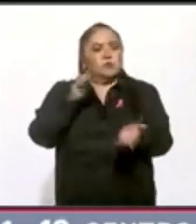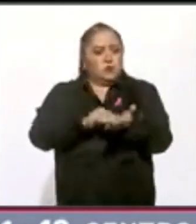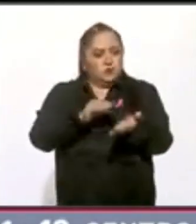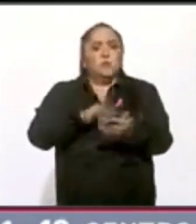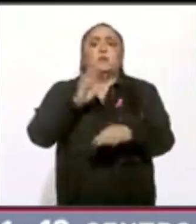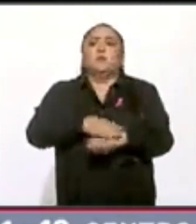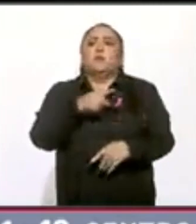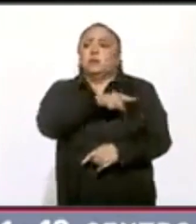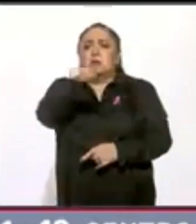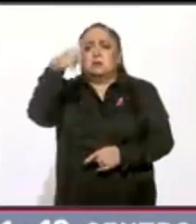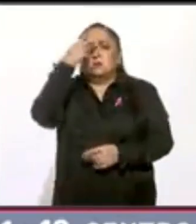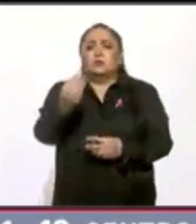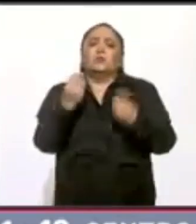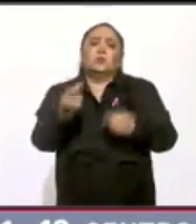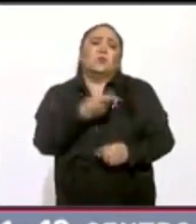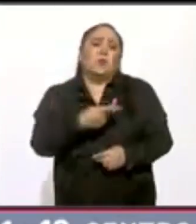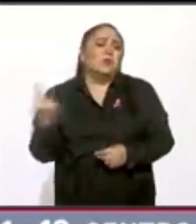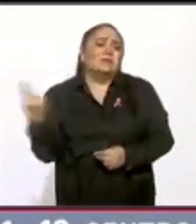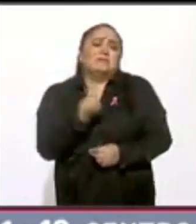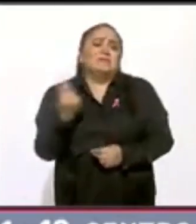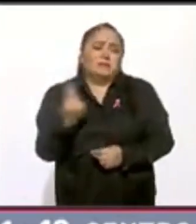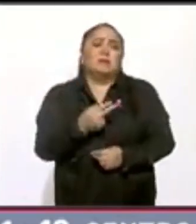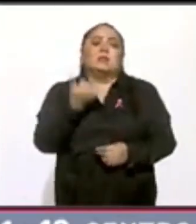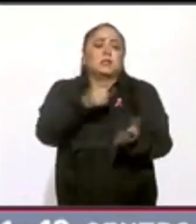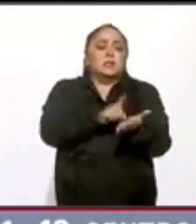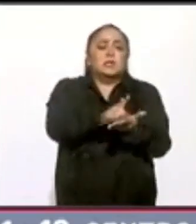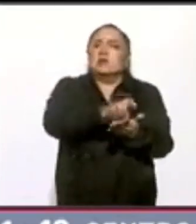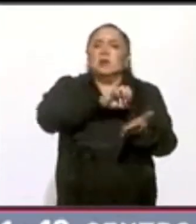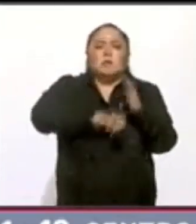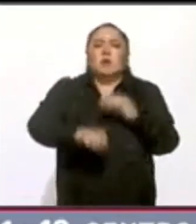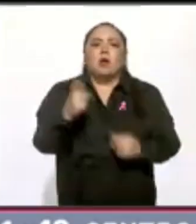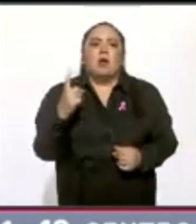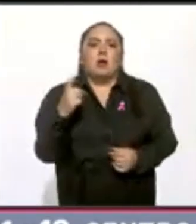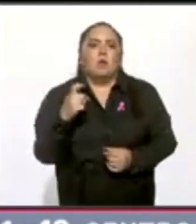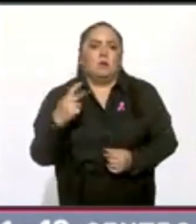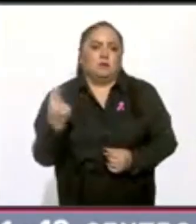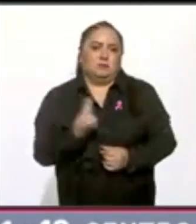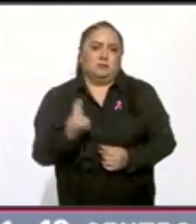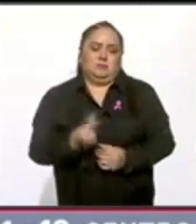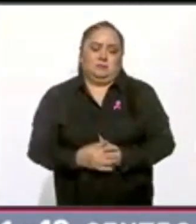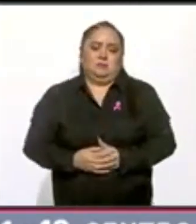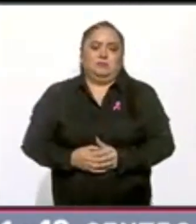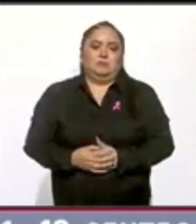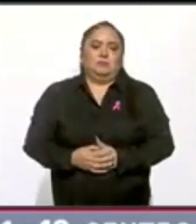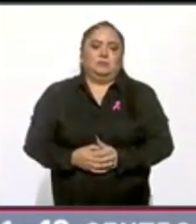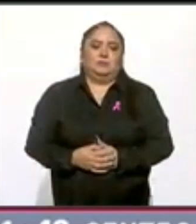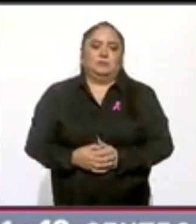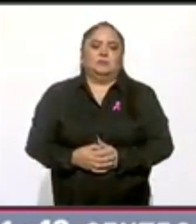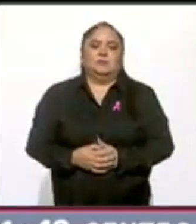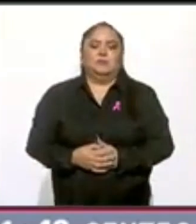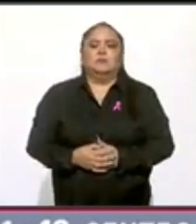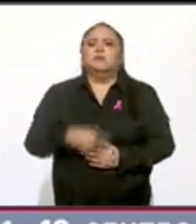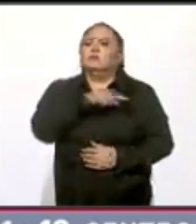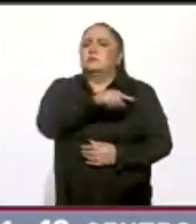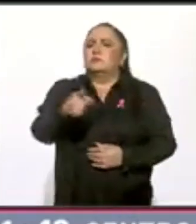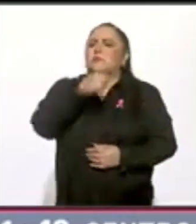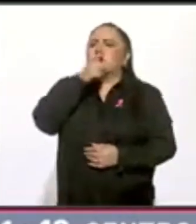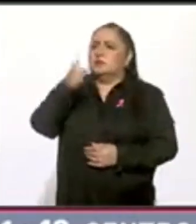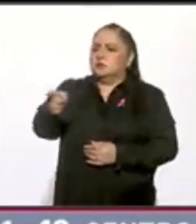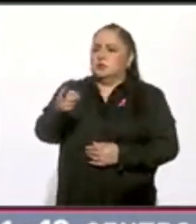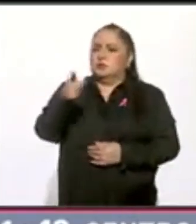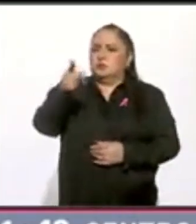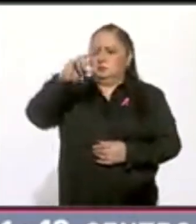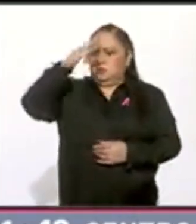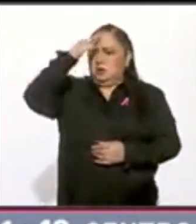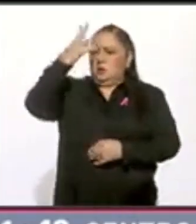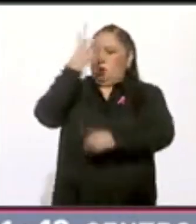muchas necesidades en la ciudad y también lo que es el derecho al agua, por ejemplo. Hace 4 años usted recibe una ciudad en